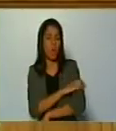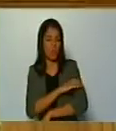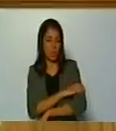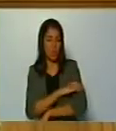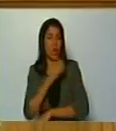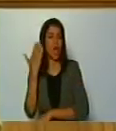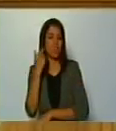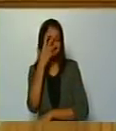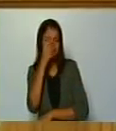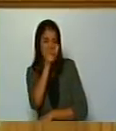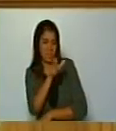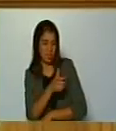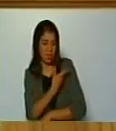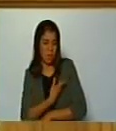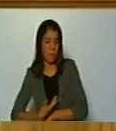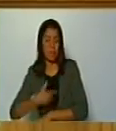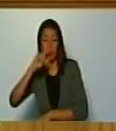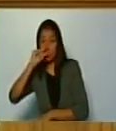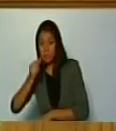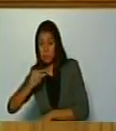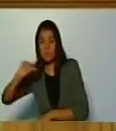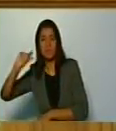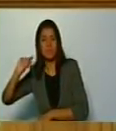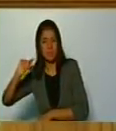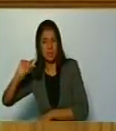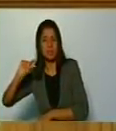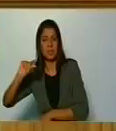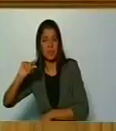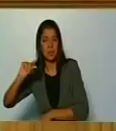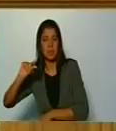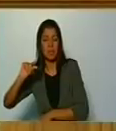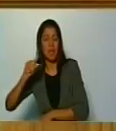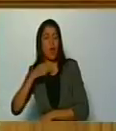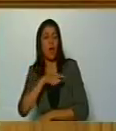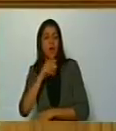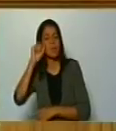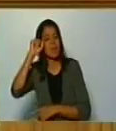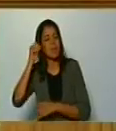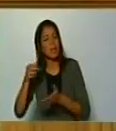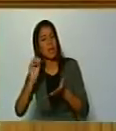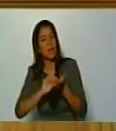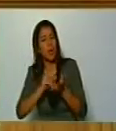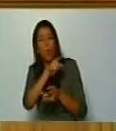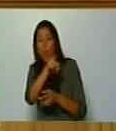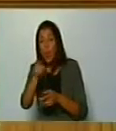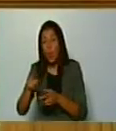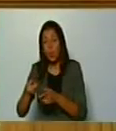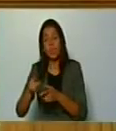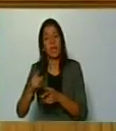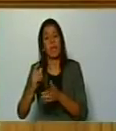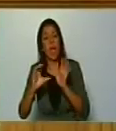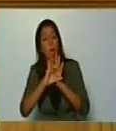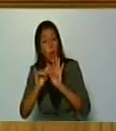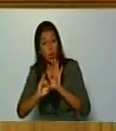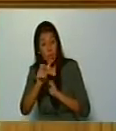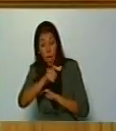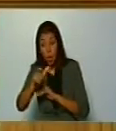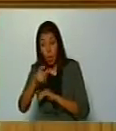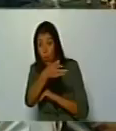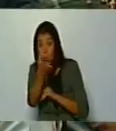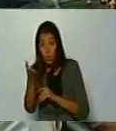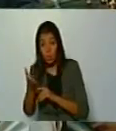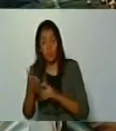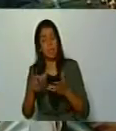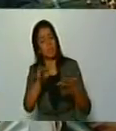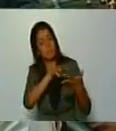célebre personaje, que repito, es bueno que ustedes como constituyente busquen los audios de sus discursos, cada uno